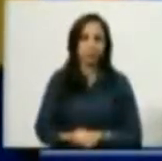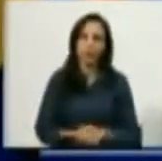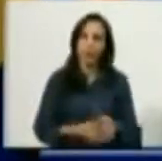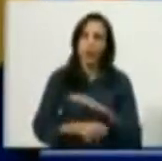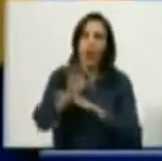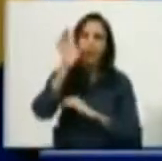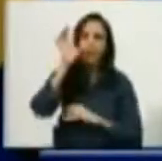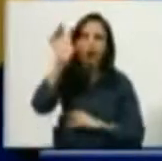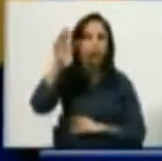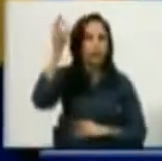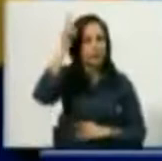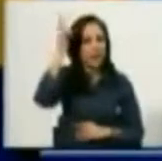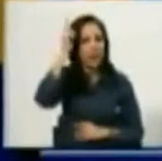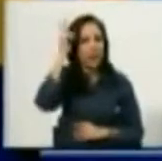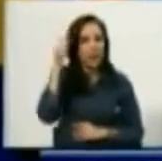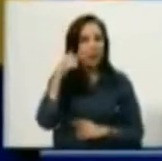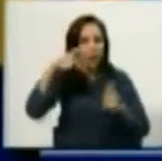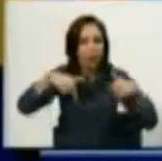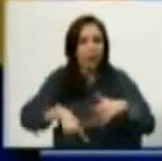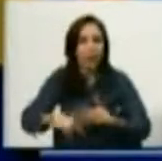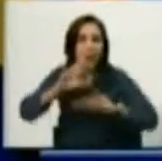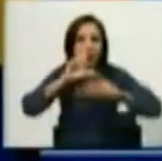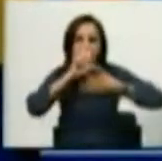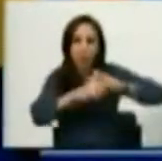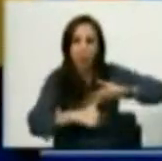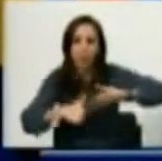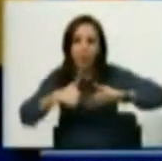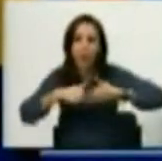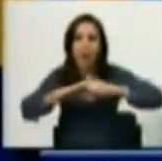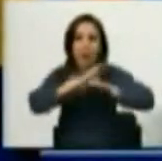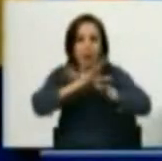India venezolana latinoamericana caribeña